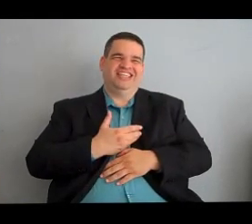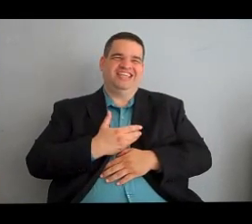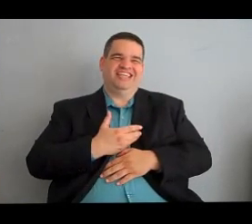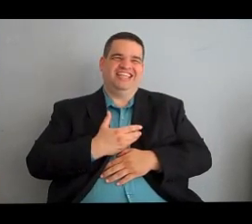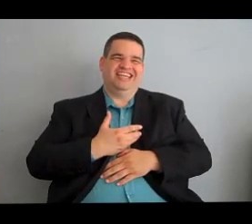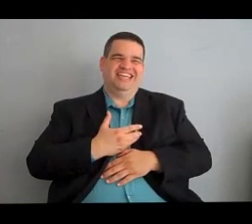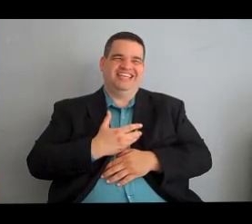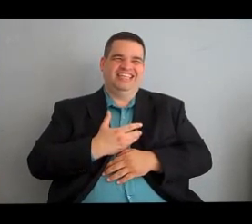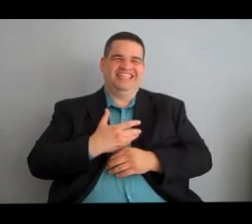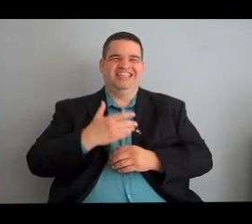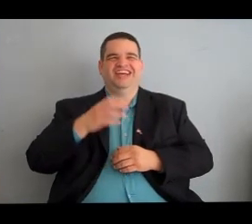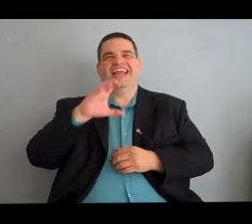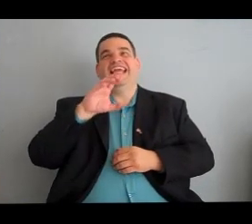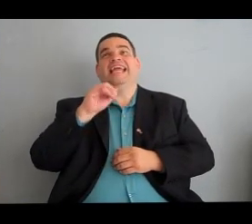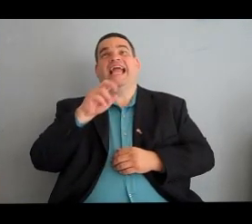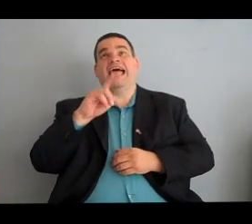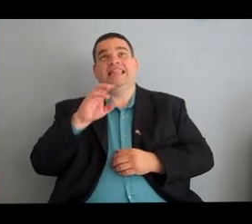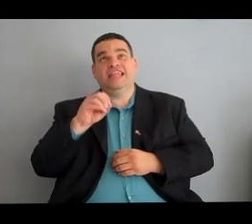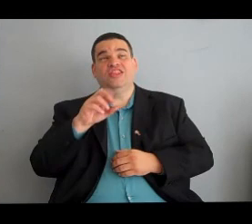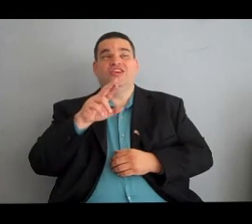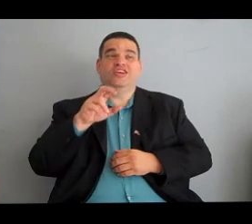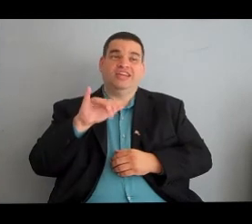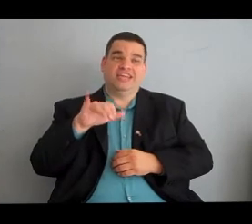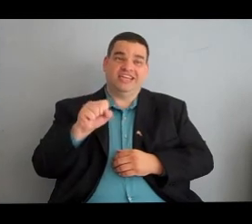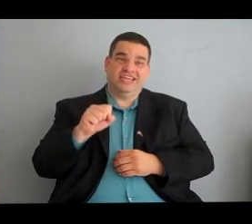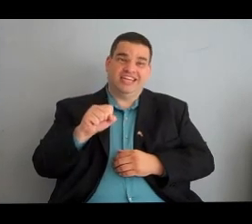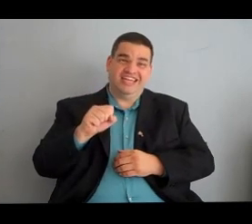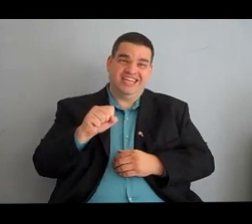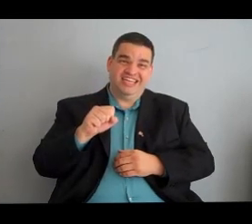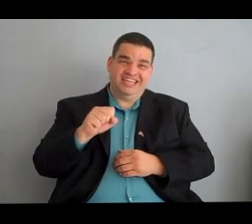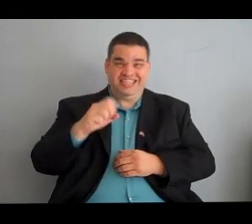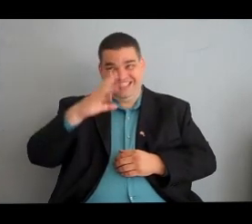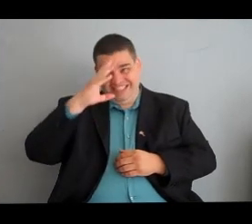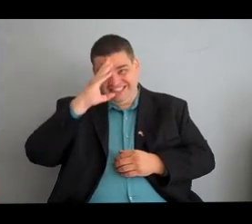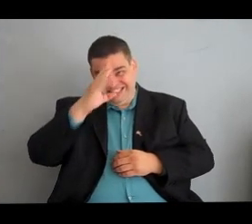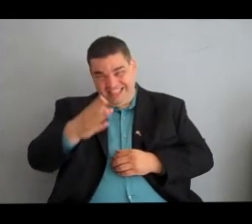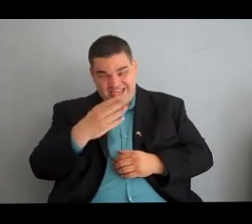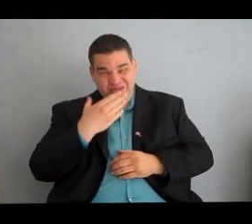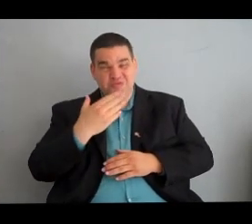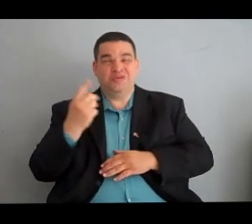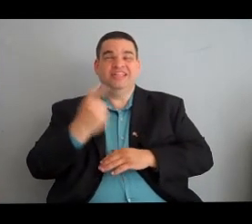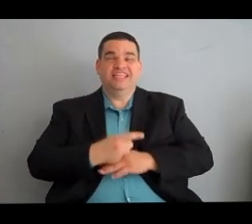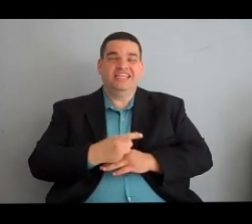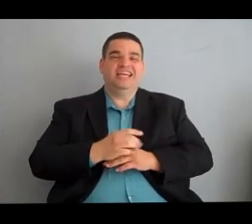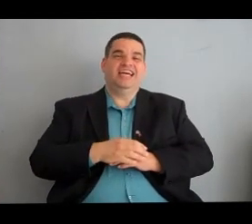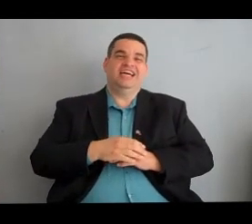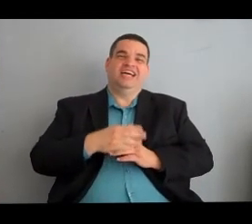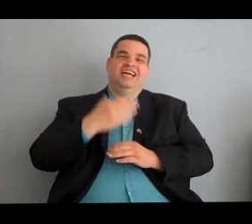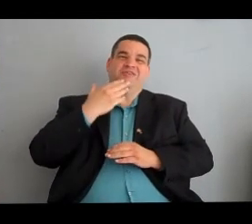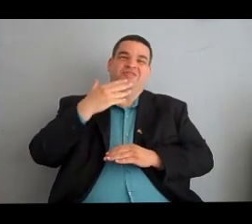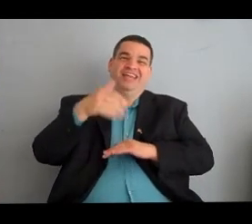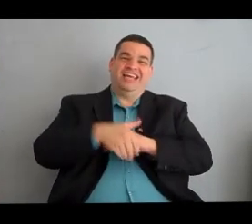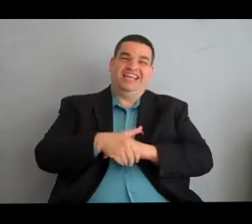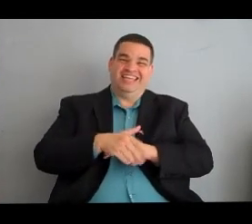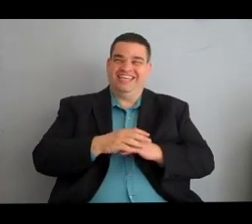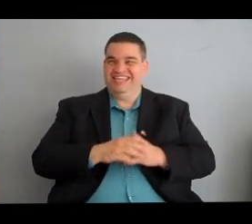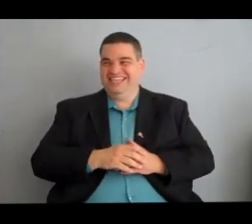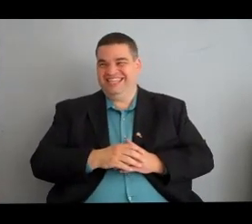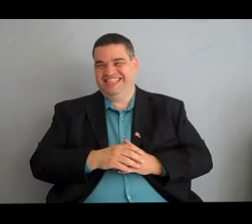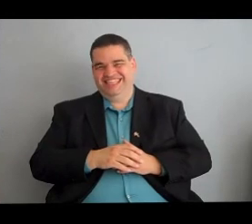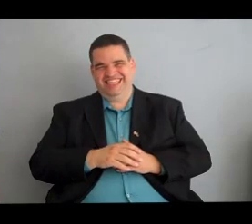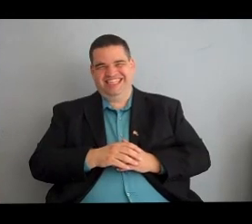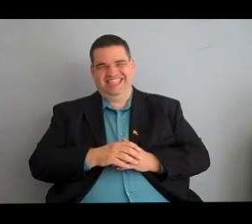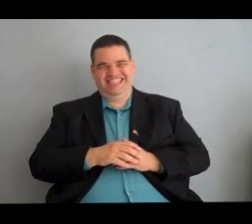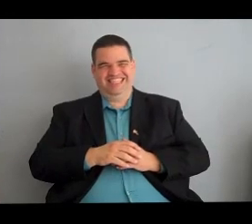Reyes. Al lado de acá. Saludos, buen día. Buenas noches. También. Todo bien. Es que aquí cuando